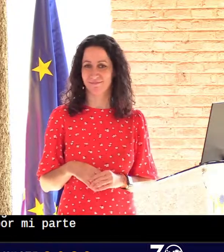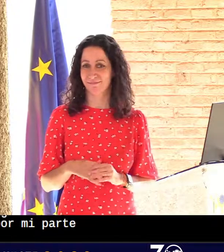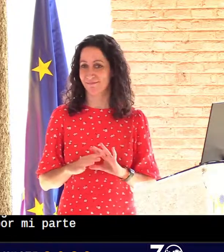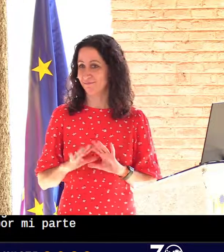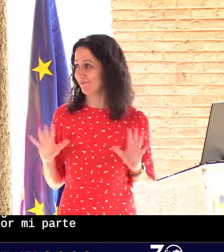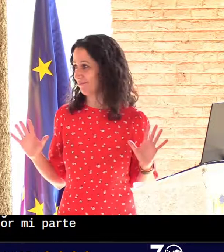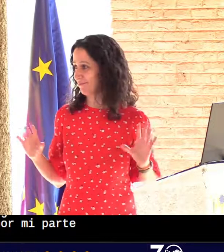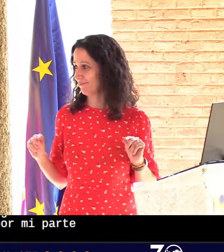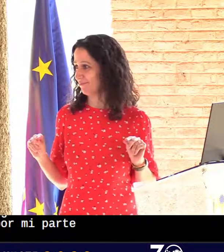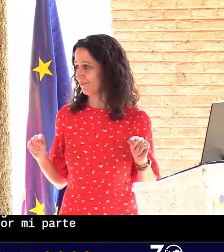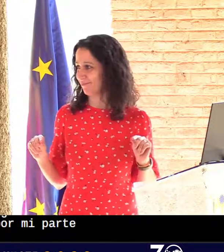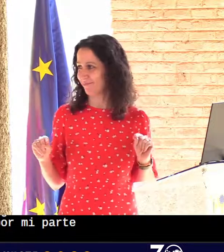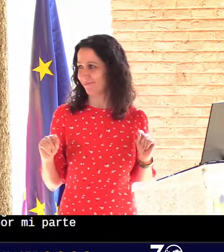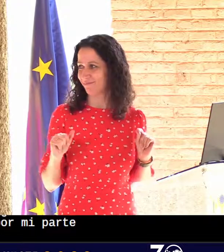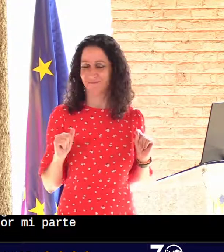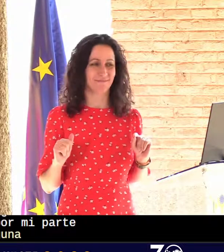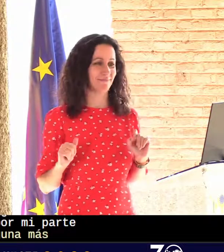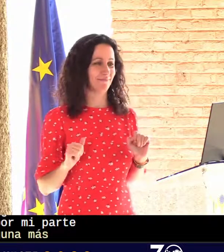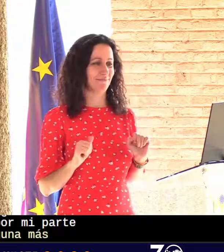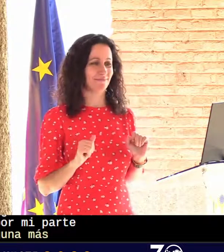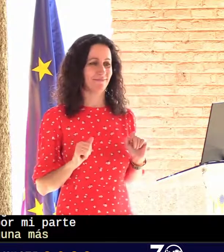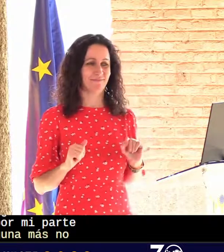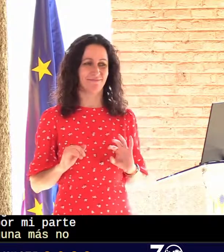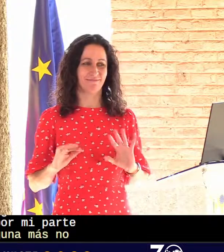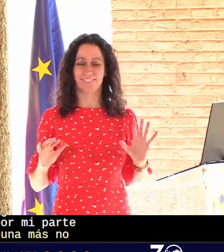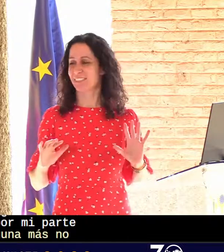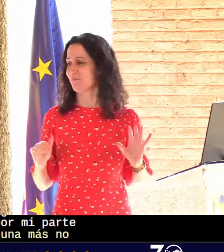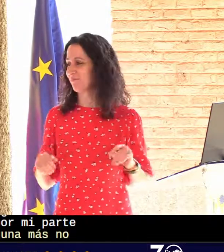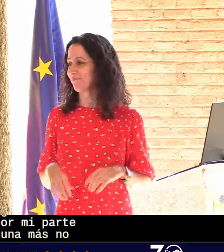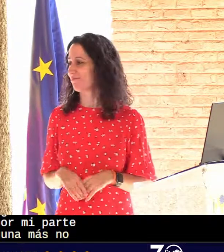parte ninguna ninguna más